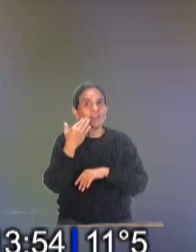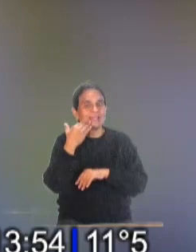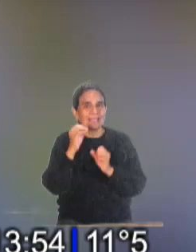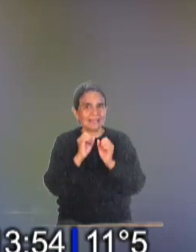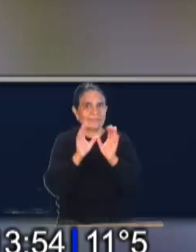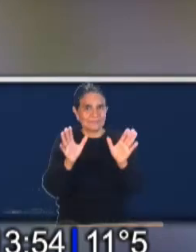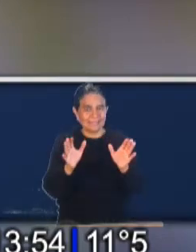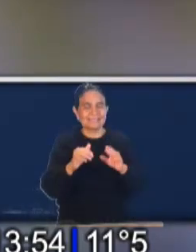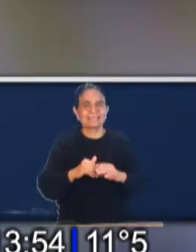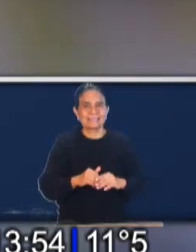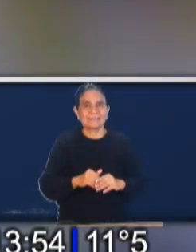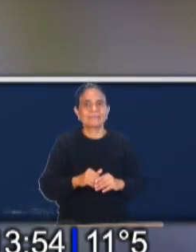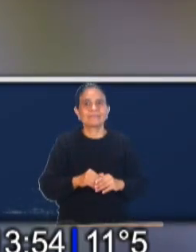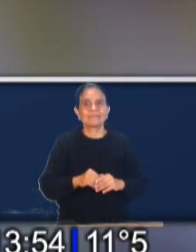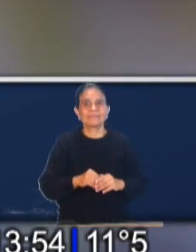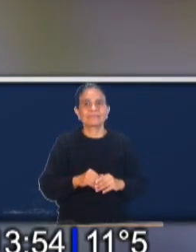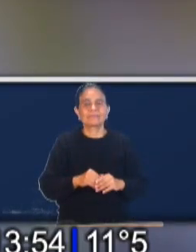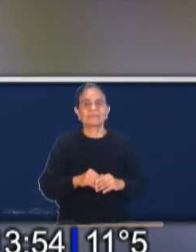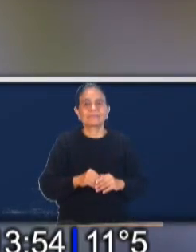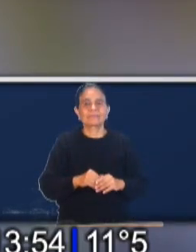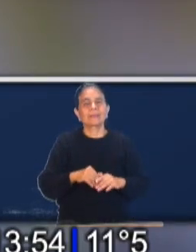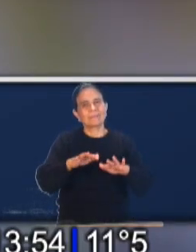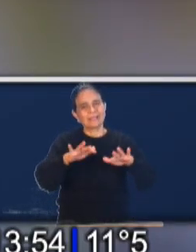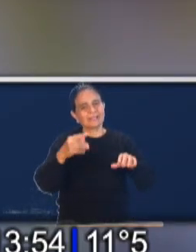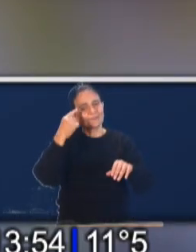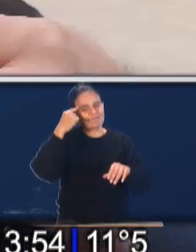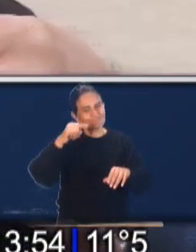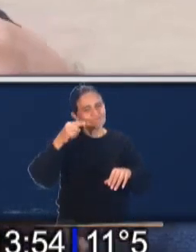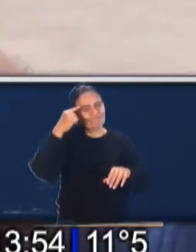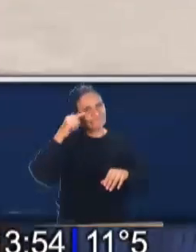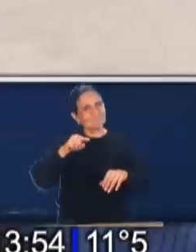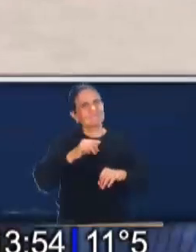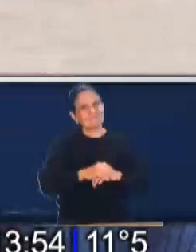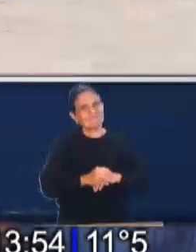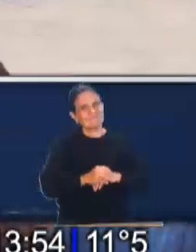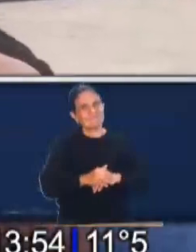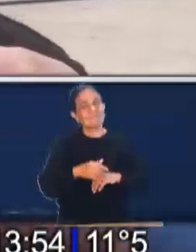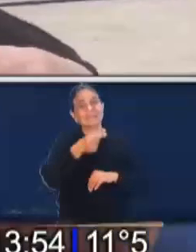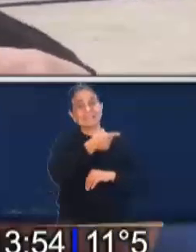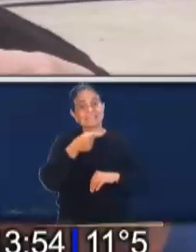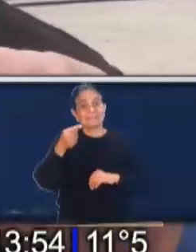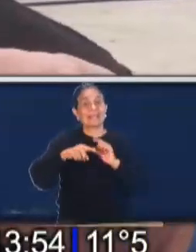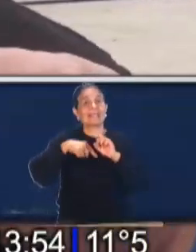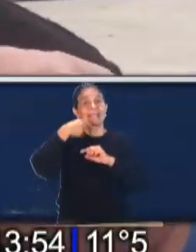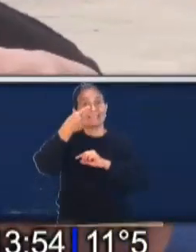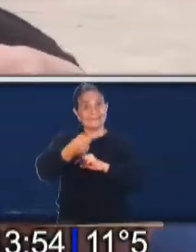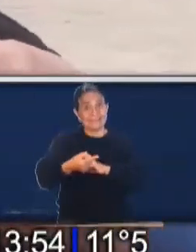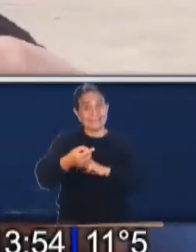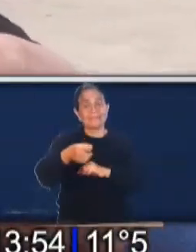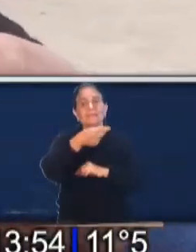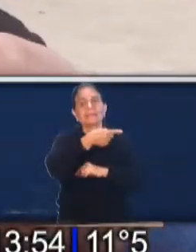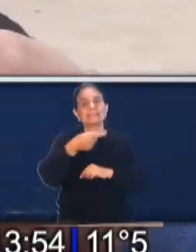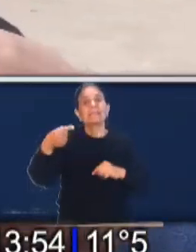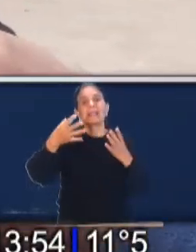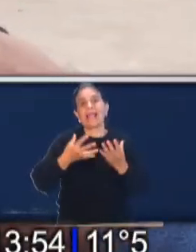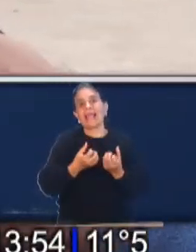haber distintas actividades, siempre pensadas para los chicos, por supuesto. Y bueno, ya la semana que viene nos vamos a la semana por el aniversario